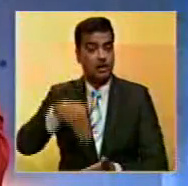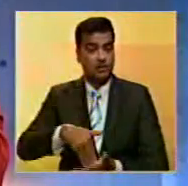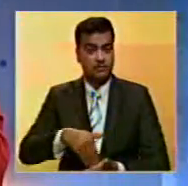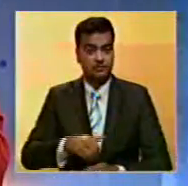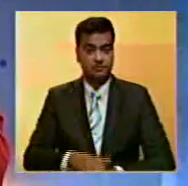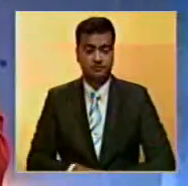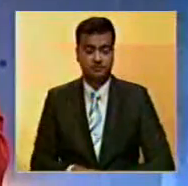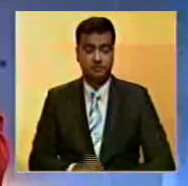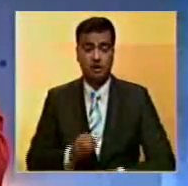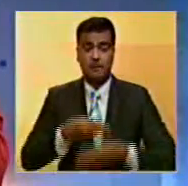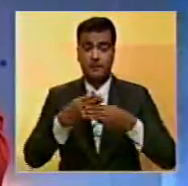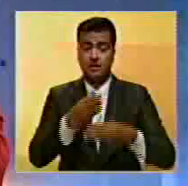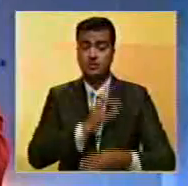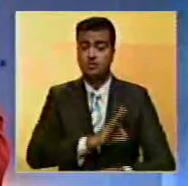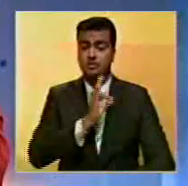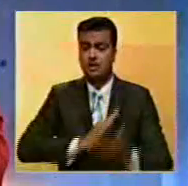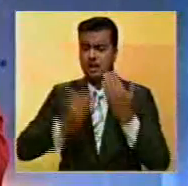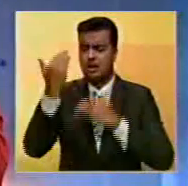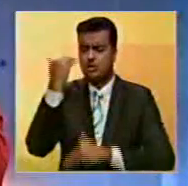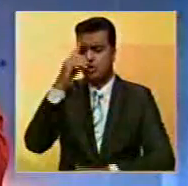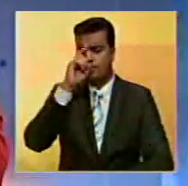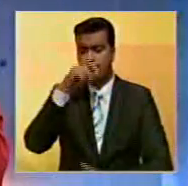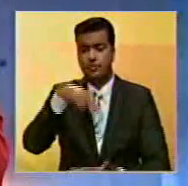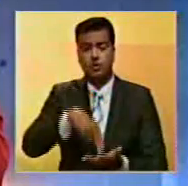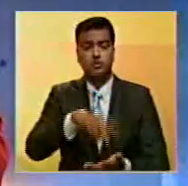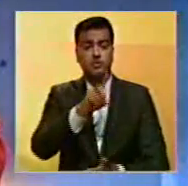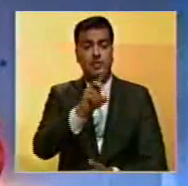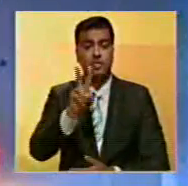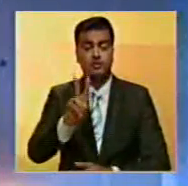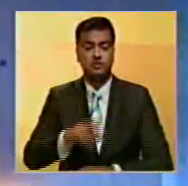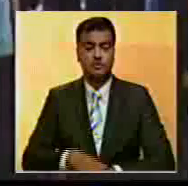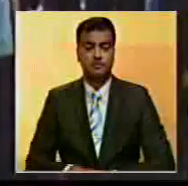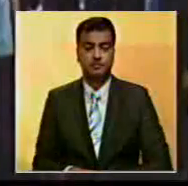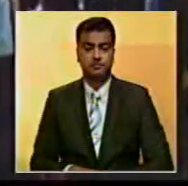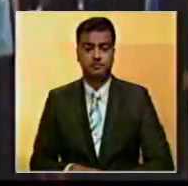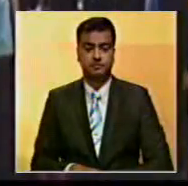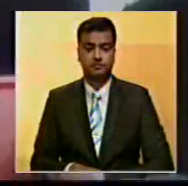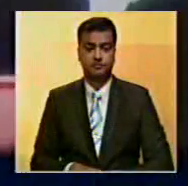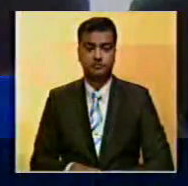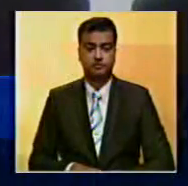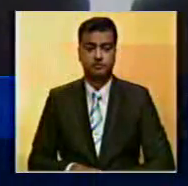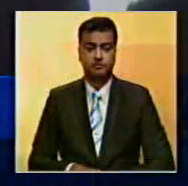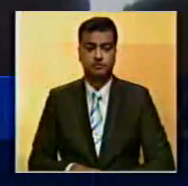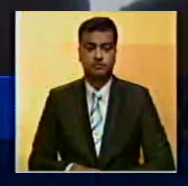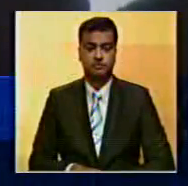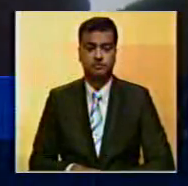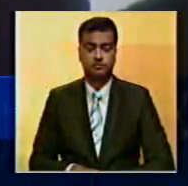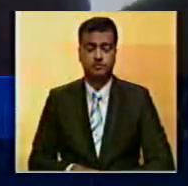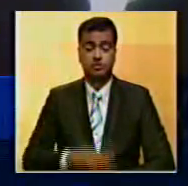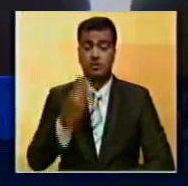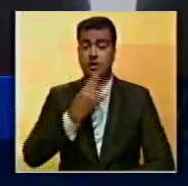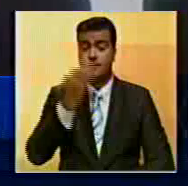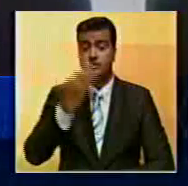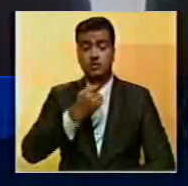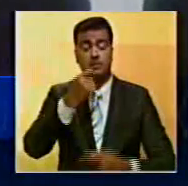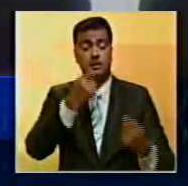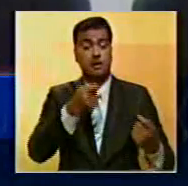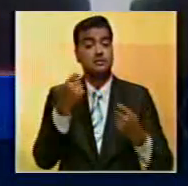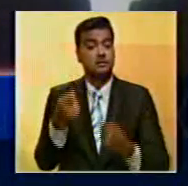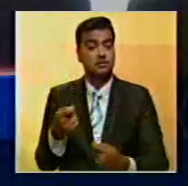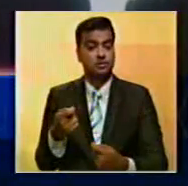por las prestaciones sociales del año 2012. Héctor Villa nos trae el reporte. Solicitud de aprobación para la